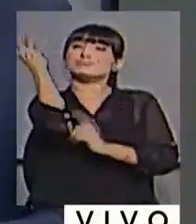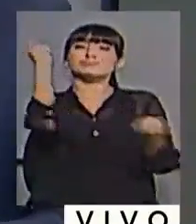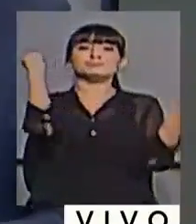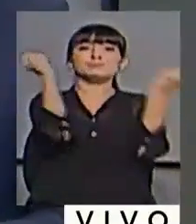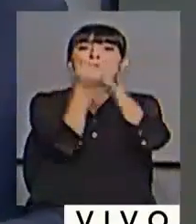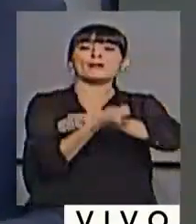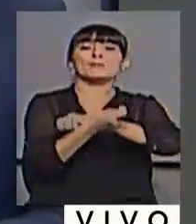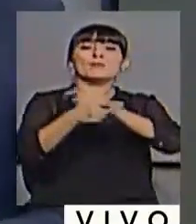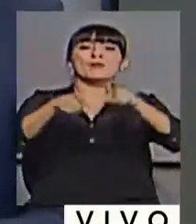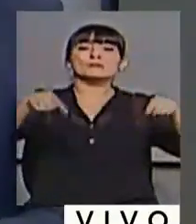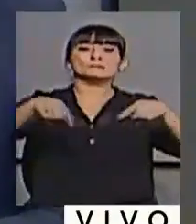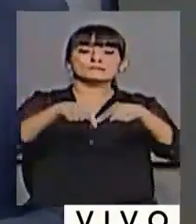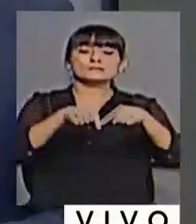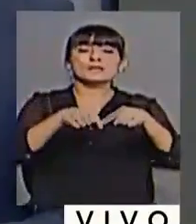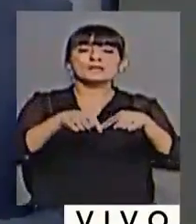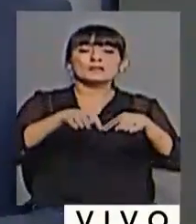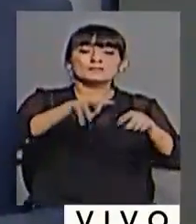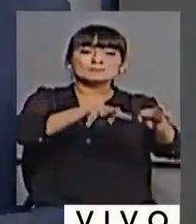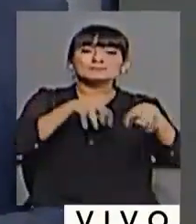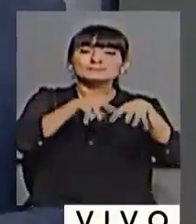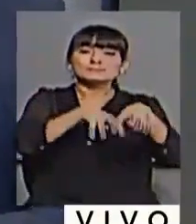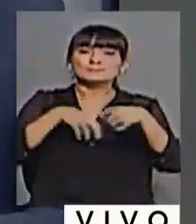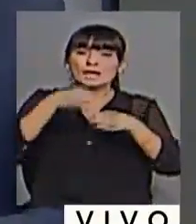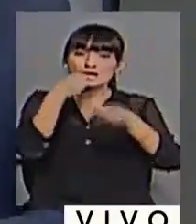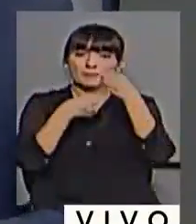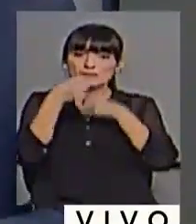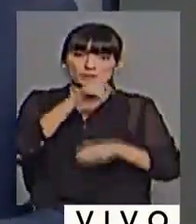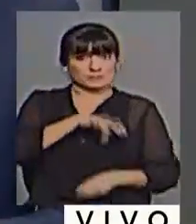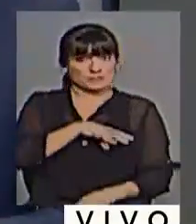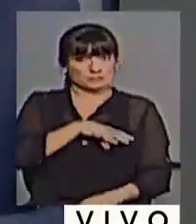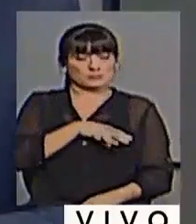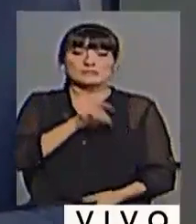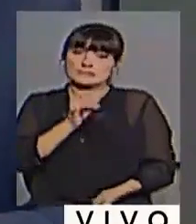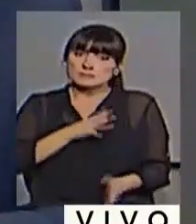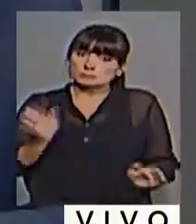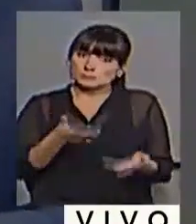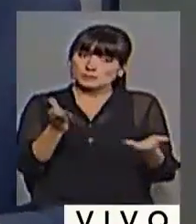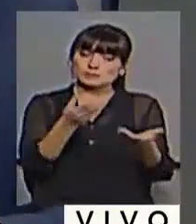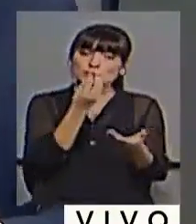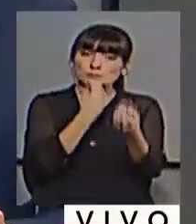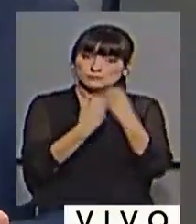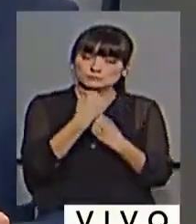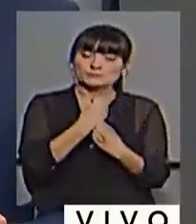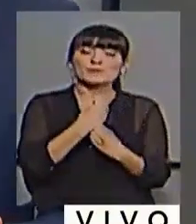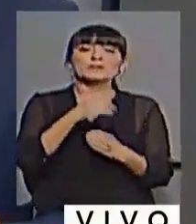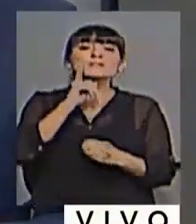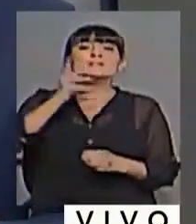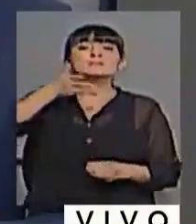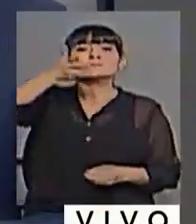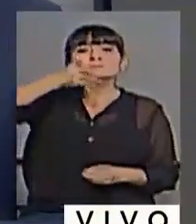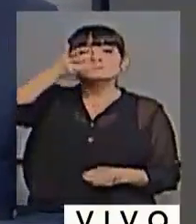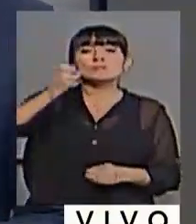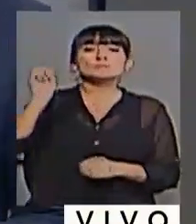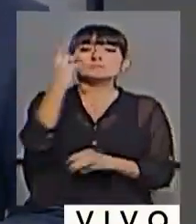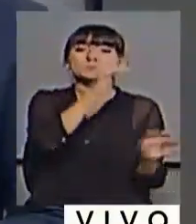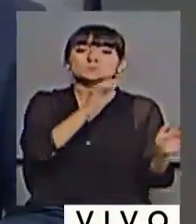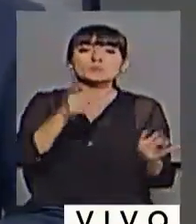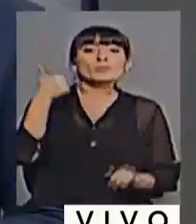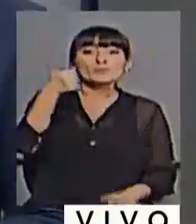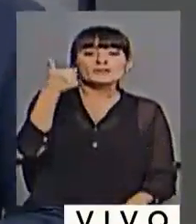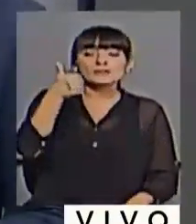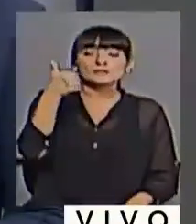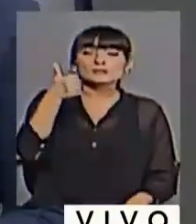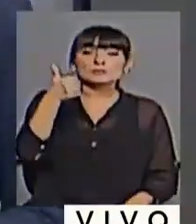sector agroalimentario chileno, Chile Potencia Agroalimentaria. Esto tendrá como expositor al subdirector nacional de la Oficina de Estudios y